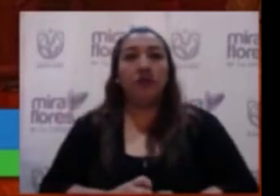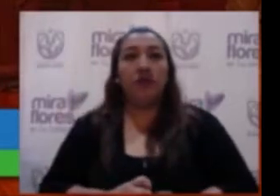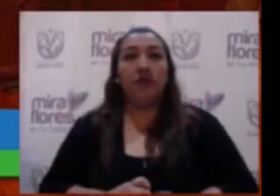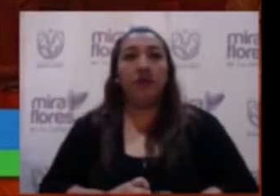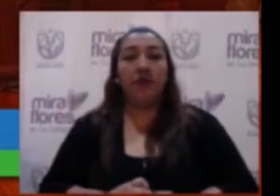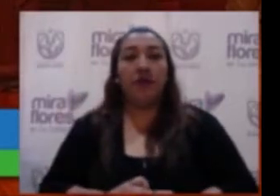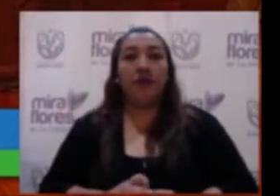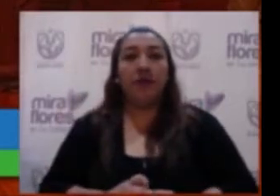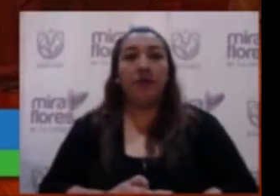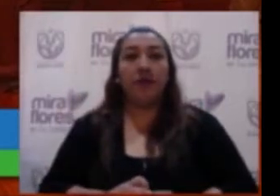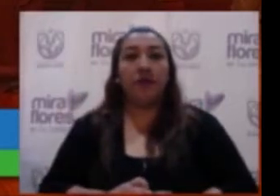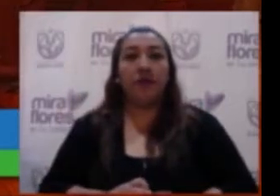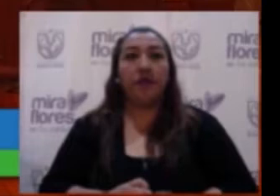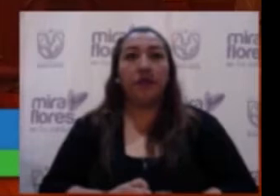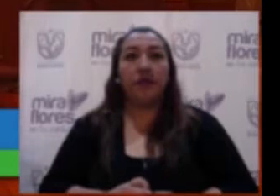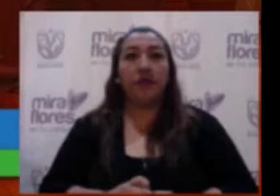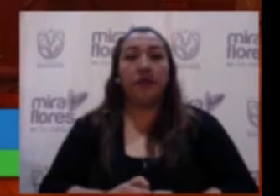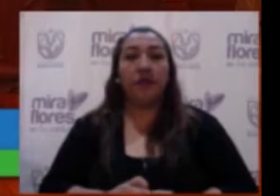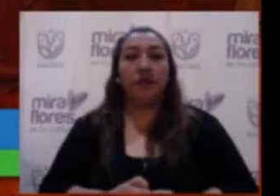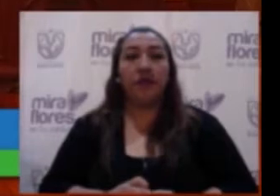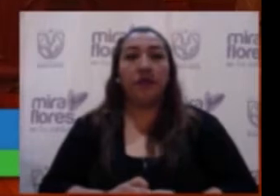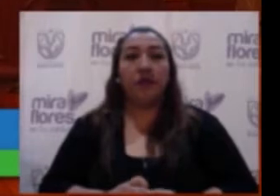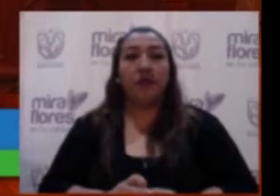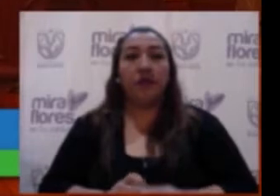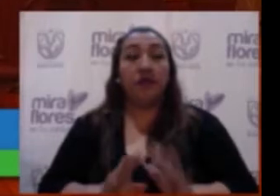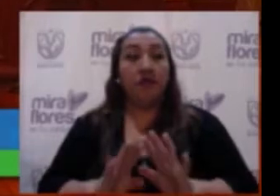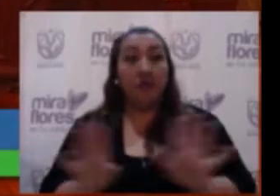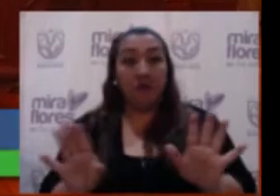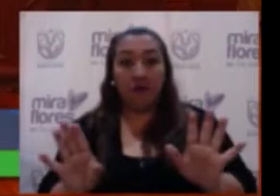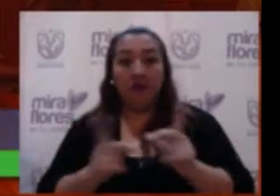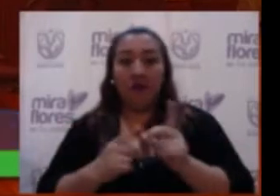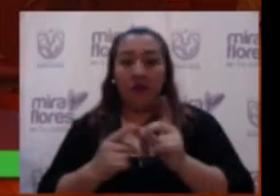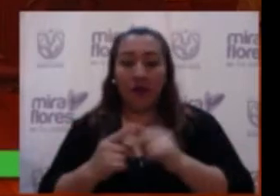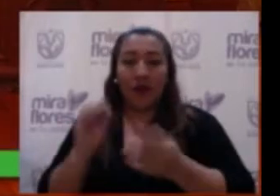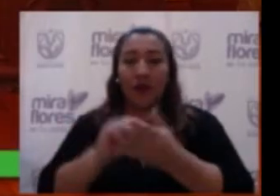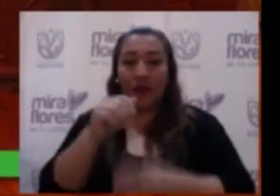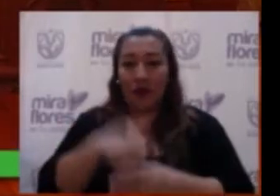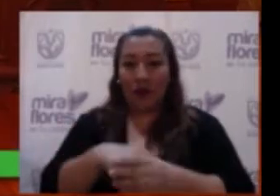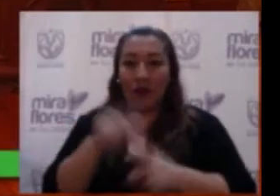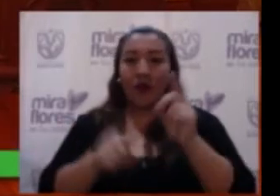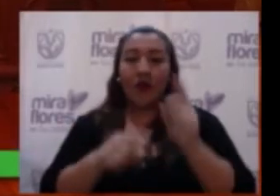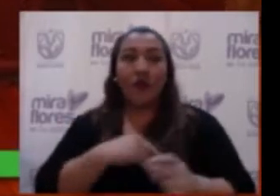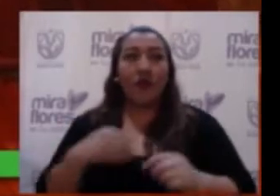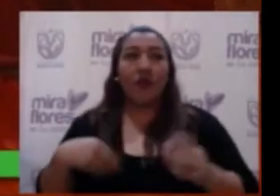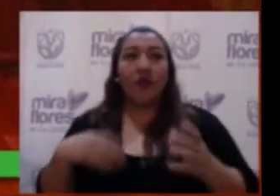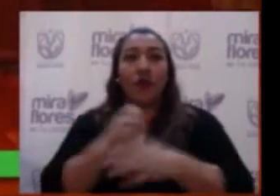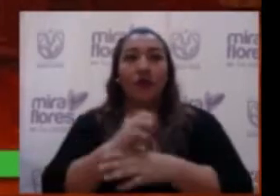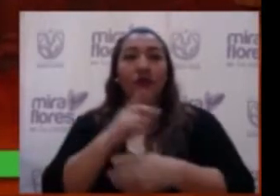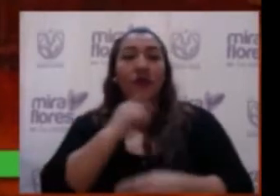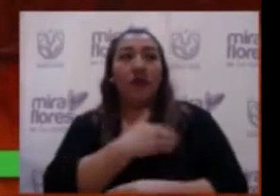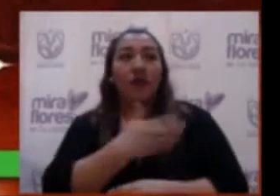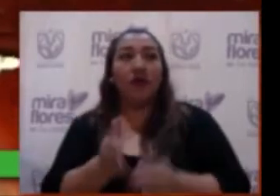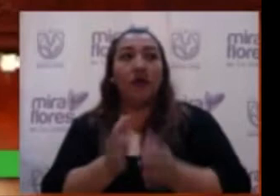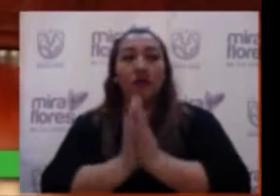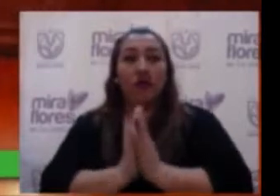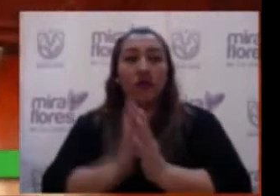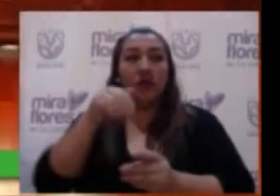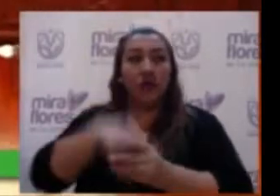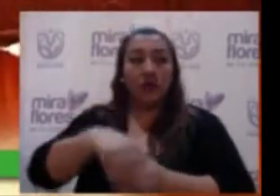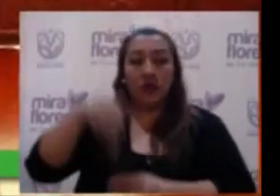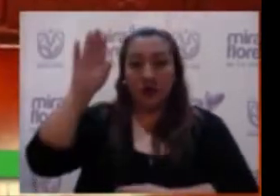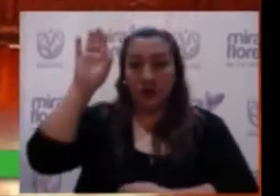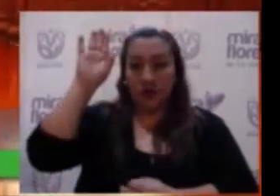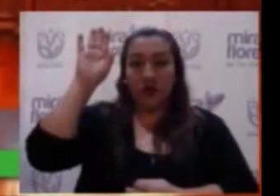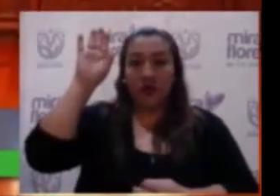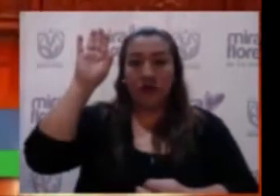¿Ningún regidor que quiera sustentar el tema? Si no hay, procederemos al voto. Aquellos miembros del Consejo que estén a favor, sírvanse a expresarlo en señal